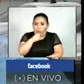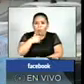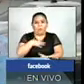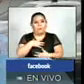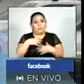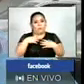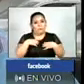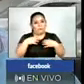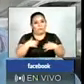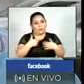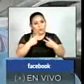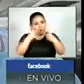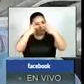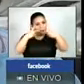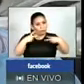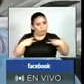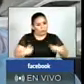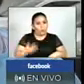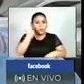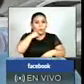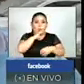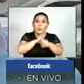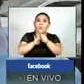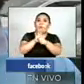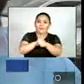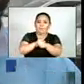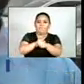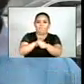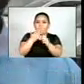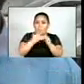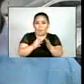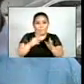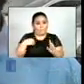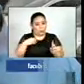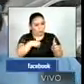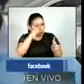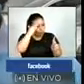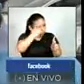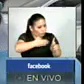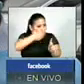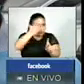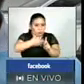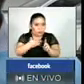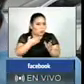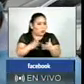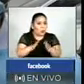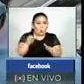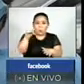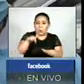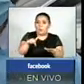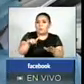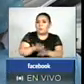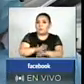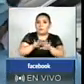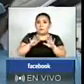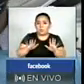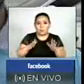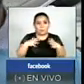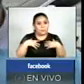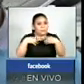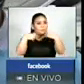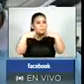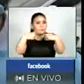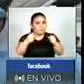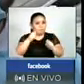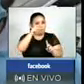agudo, que son diagnosticados con un coronavirus positivo, cumplen todo el protocolo de manejo de pacientes COVID positivo y hoy por hoy han mejorado